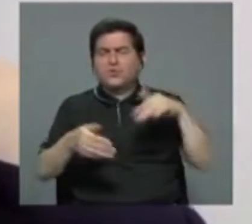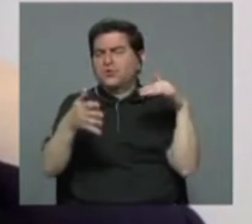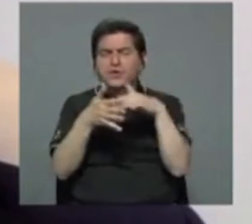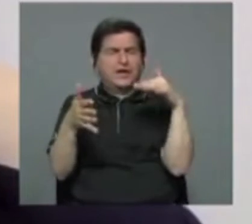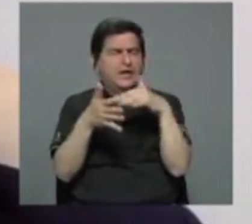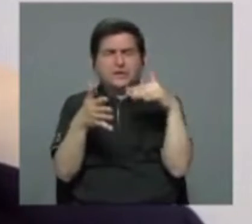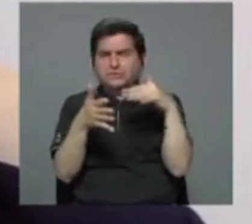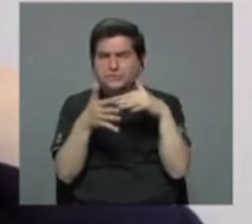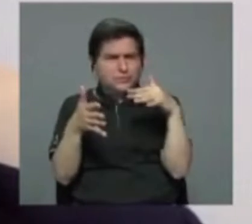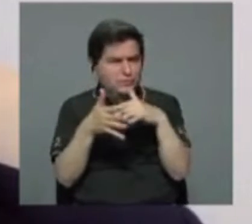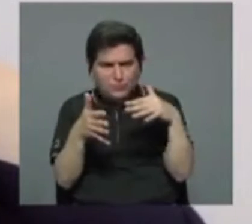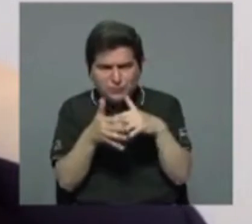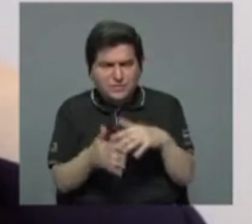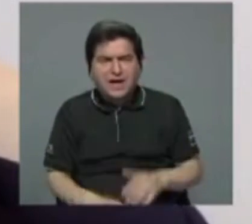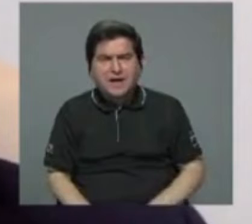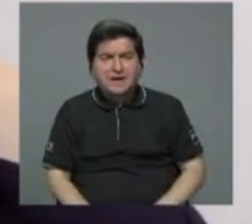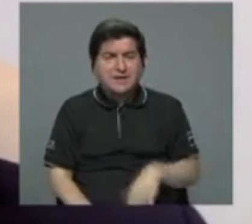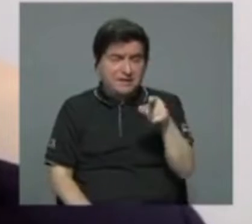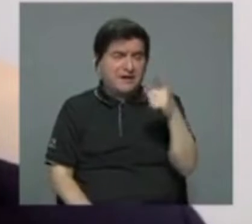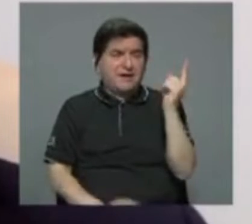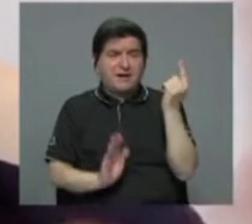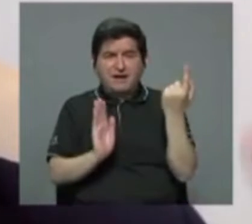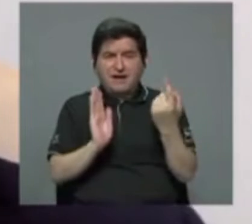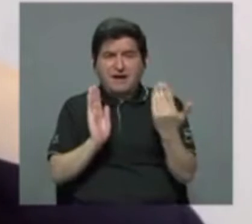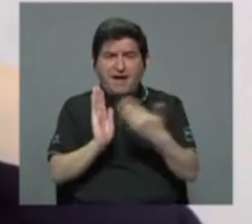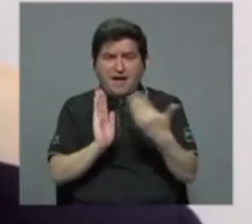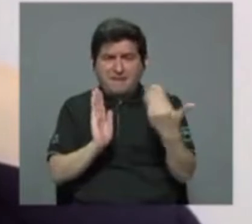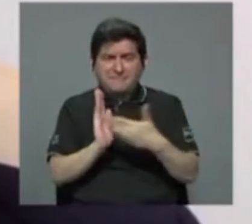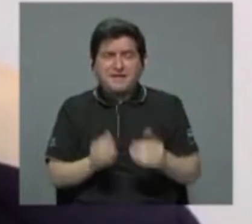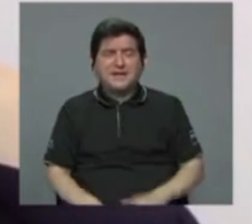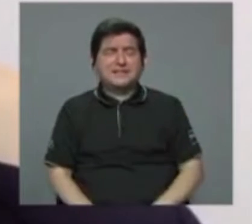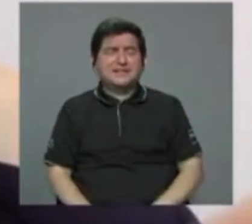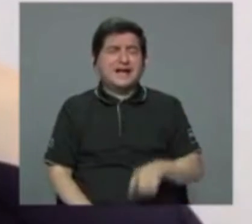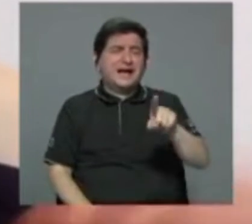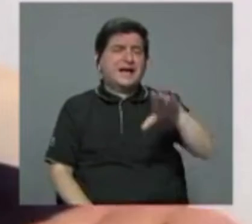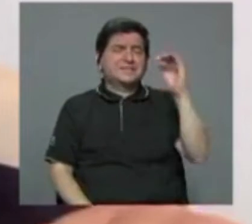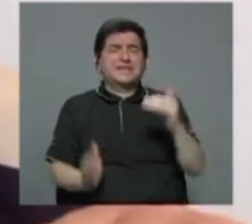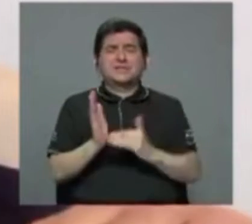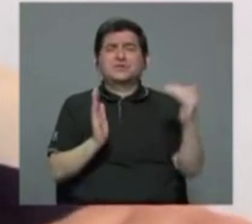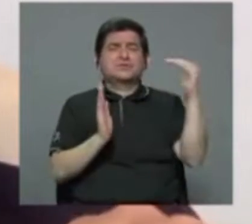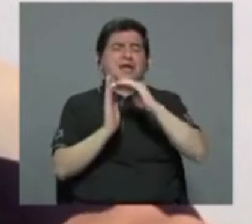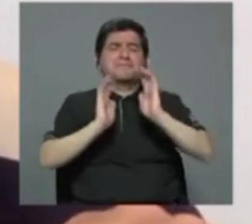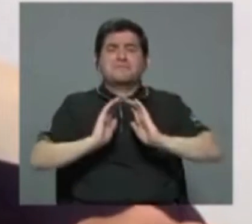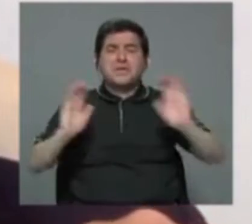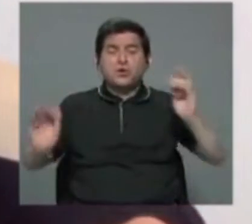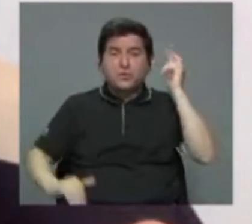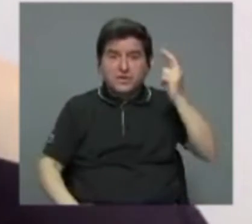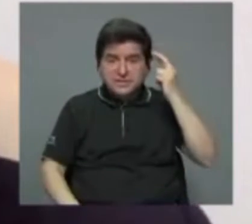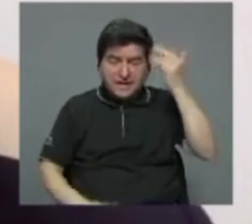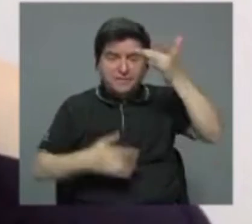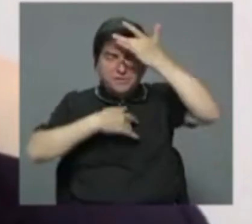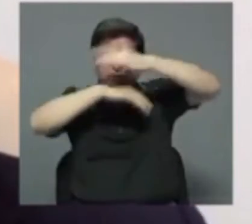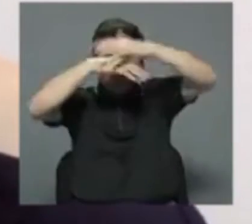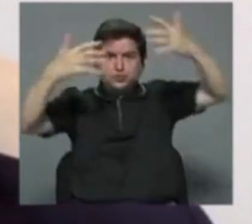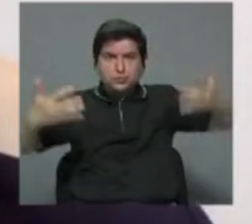desescolarización al que se ven sometidos centenares de millones de niños con ocasión de la pandemia, por más tiempo